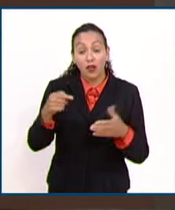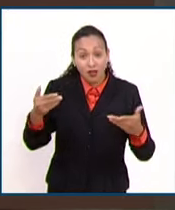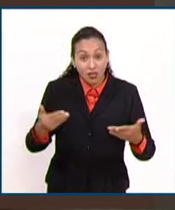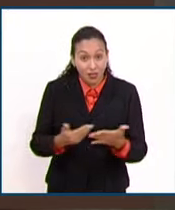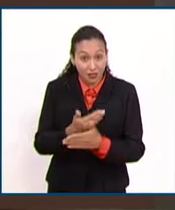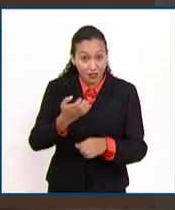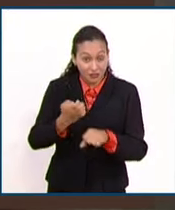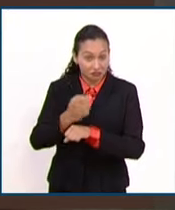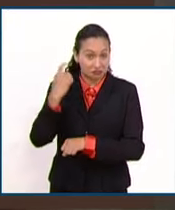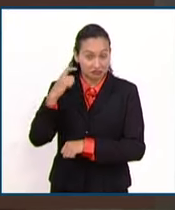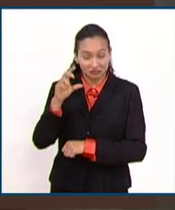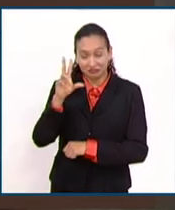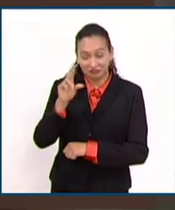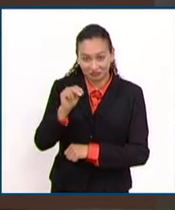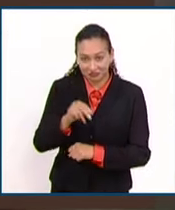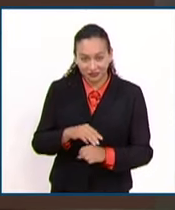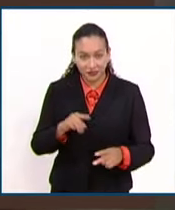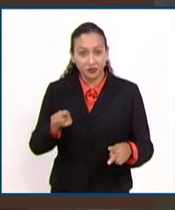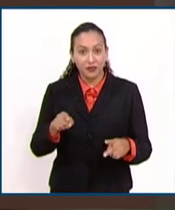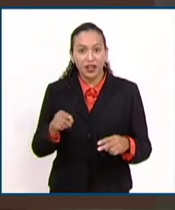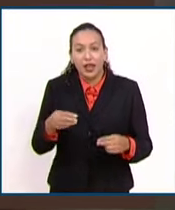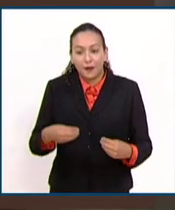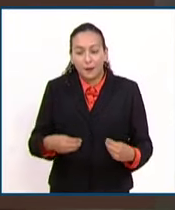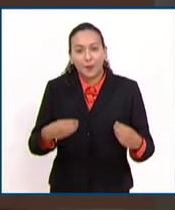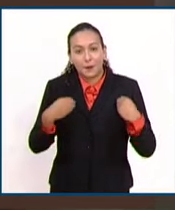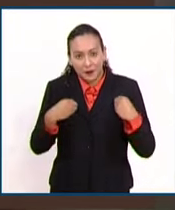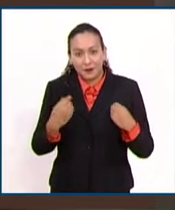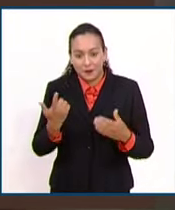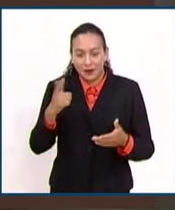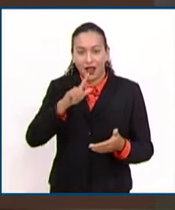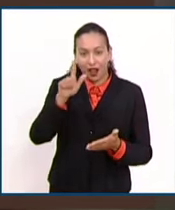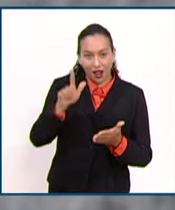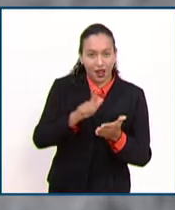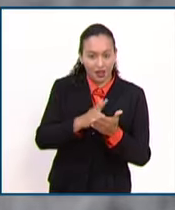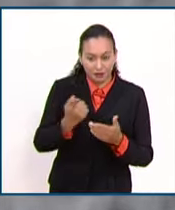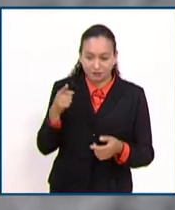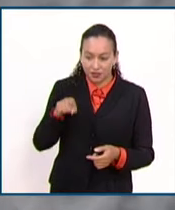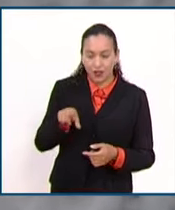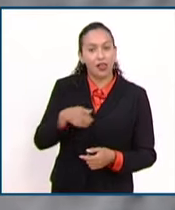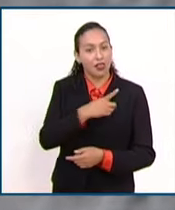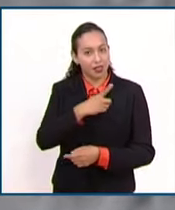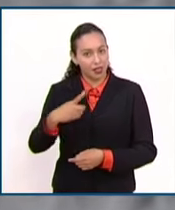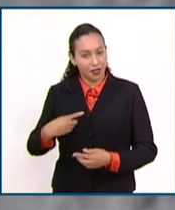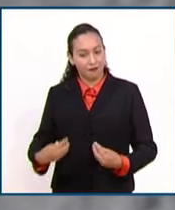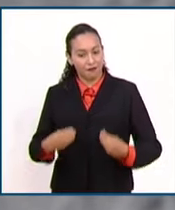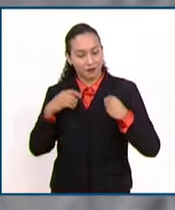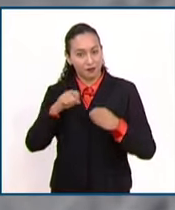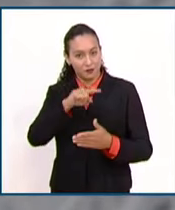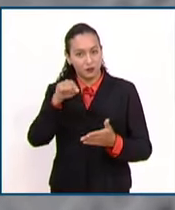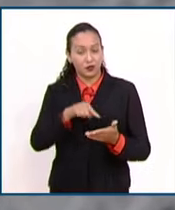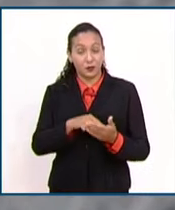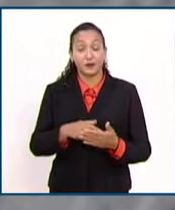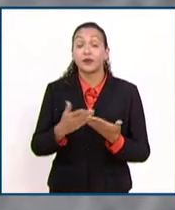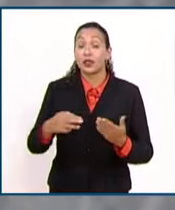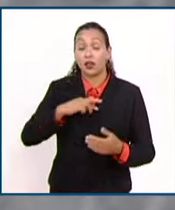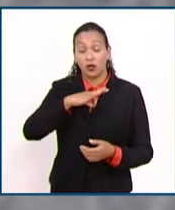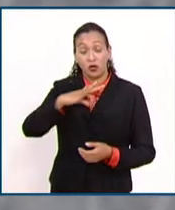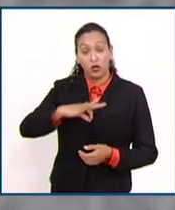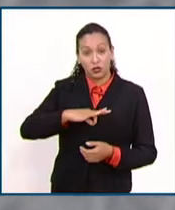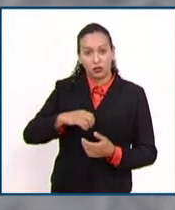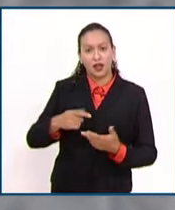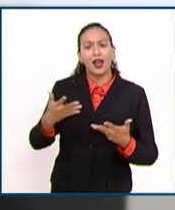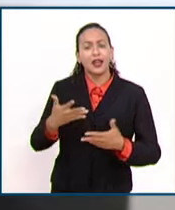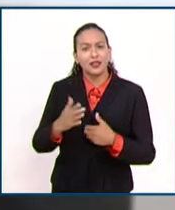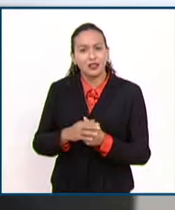estado de Querétaro ni con la residencia que exige la ley. Las y los magistrados explicaron que la Sala Regional Toluca realizó